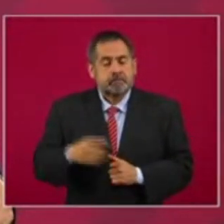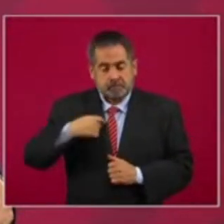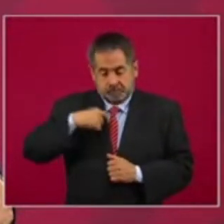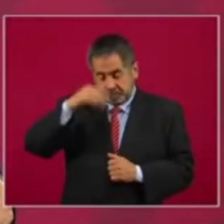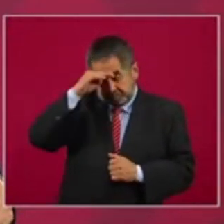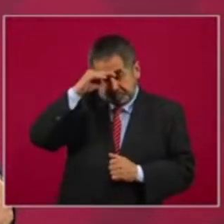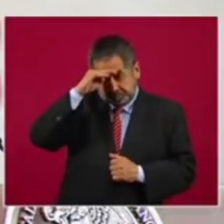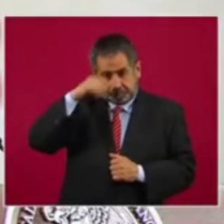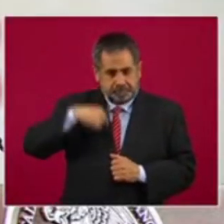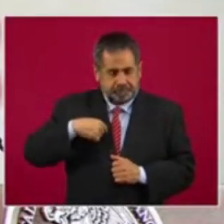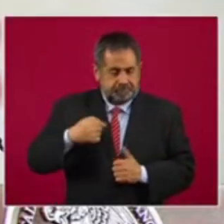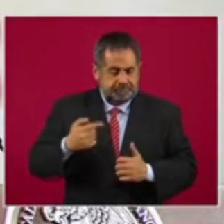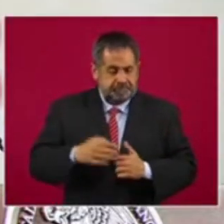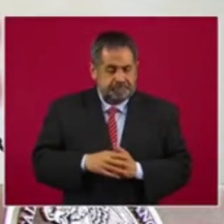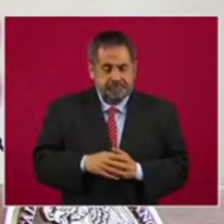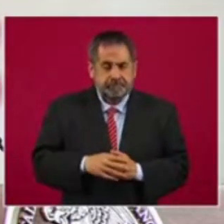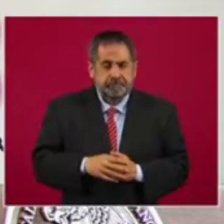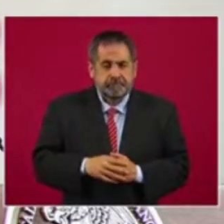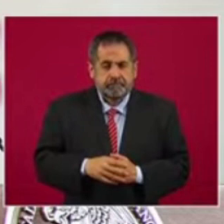yo